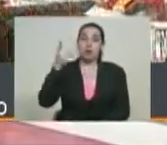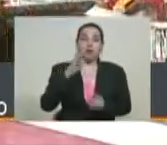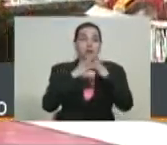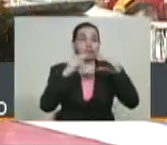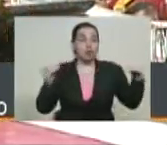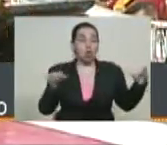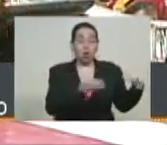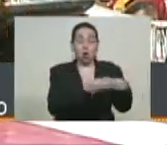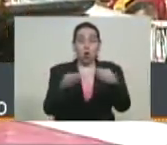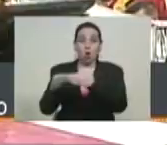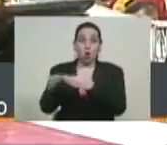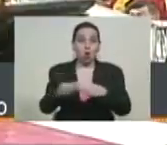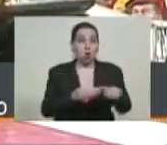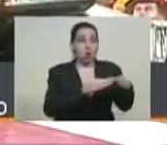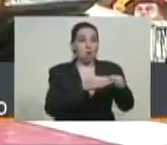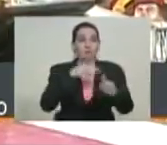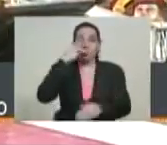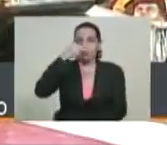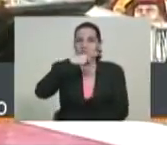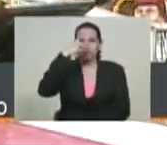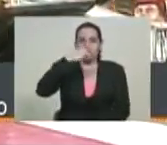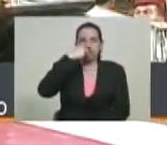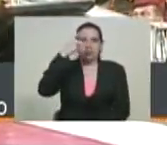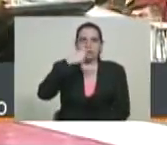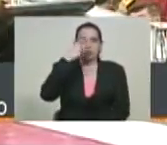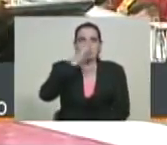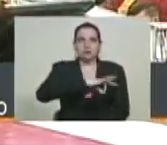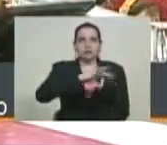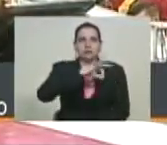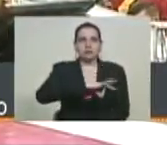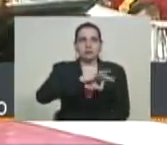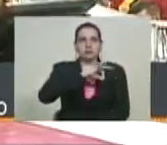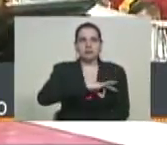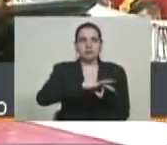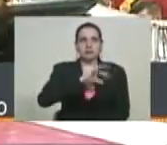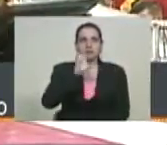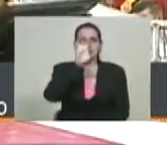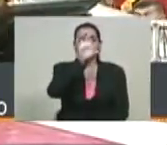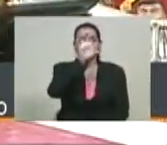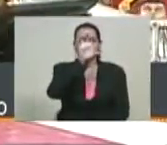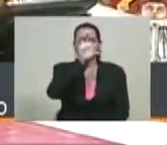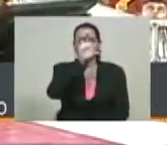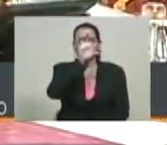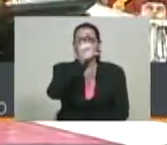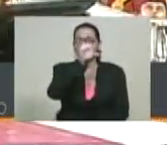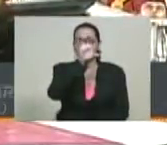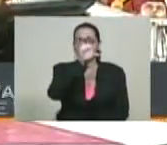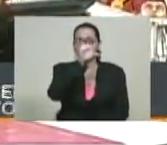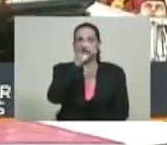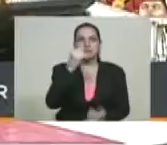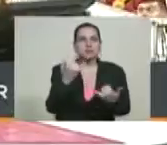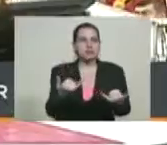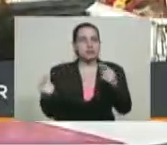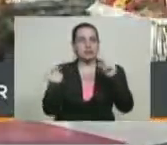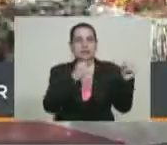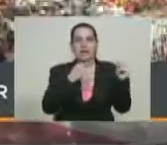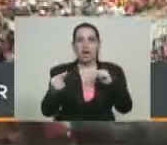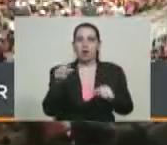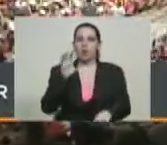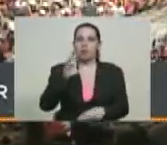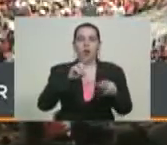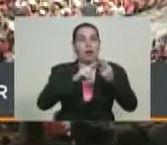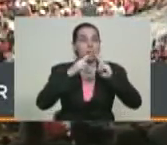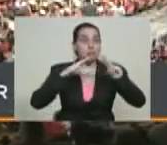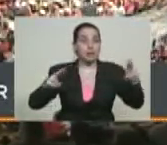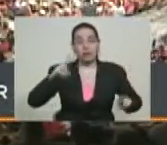fuerzas políticas y sociales del país. Así convoco desde ya, diálogo por la paz en